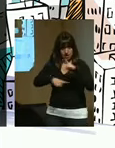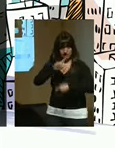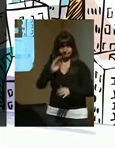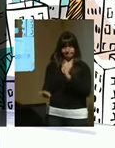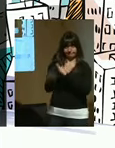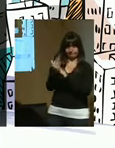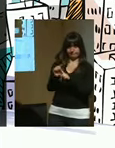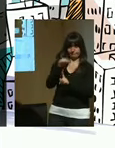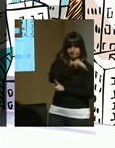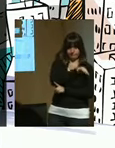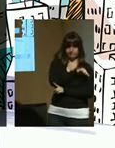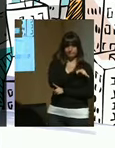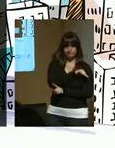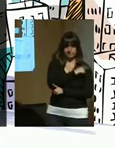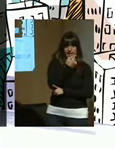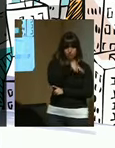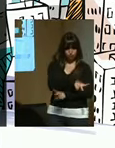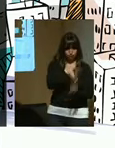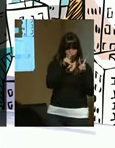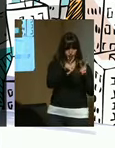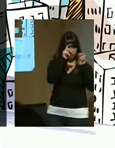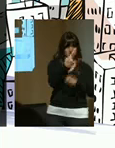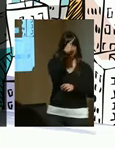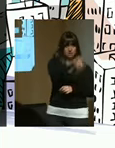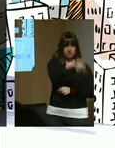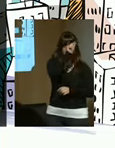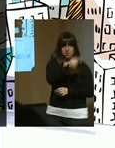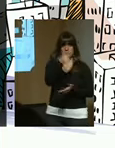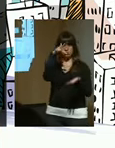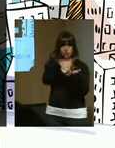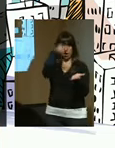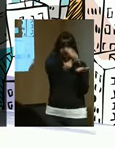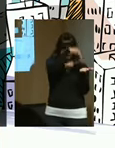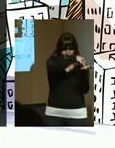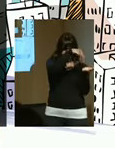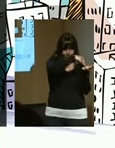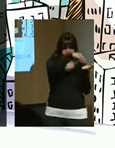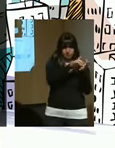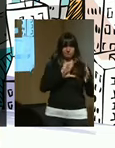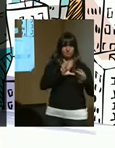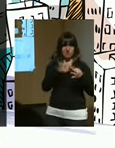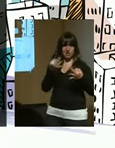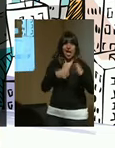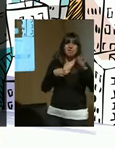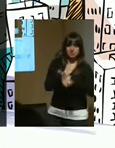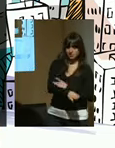Ahí es donde uno de los temas que más reclamos había tenía que ver con la